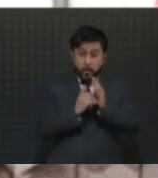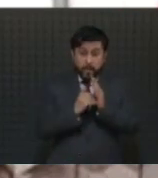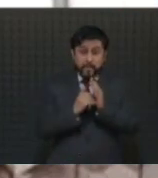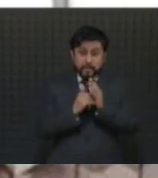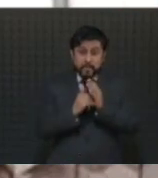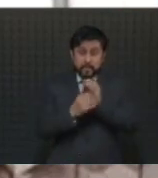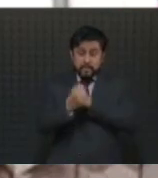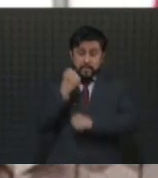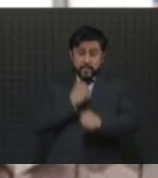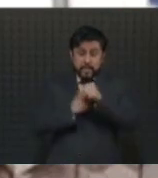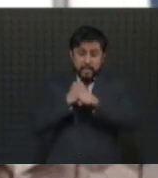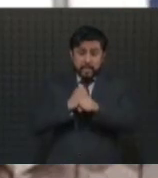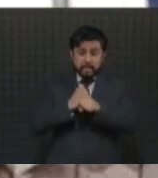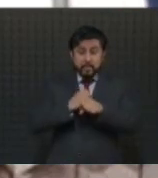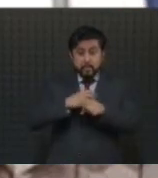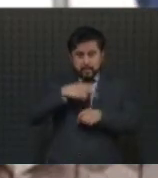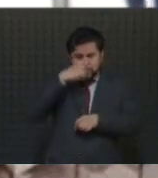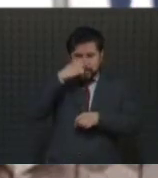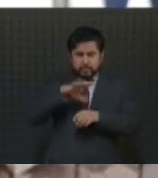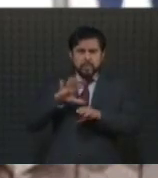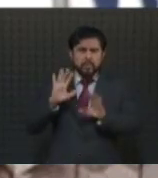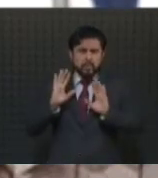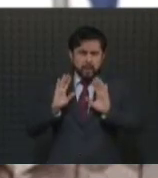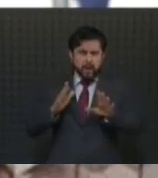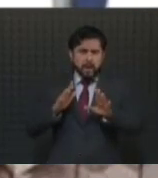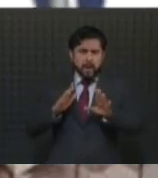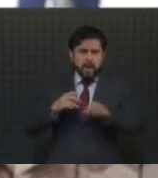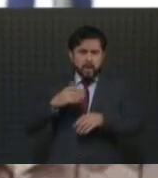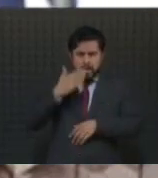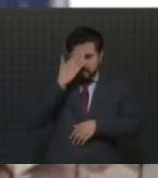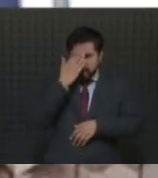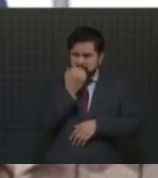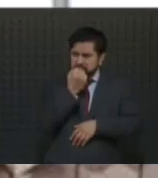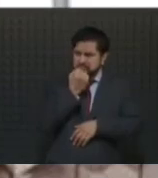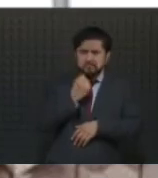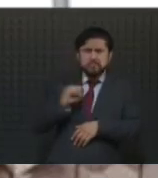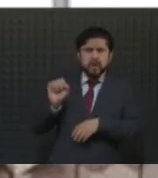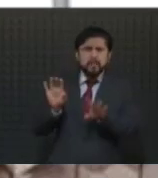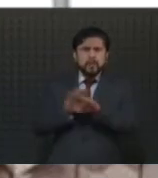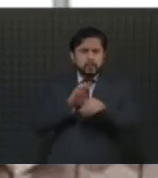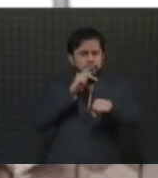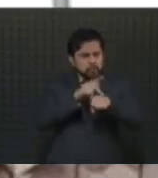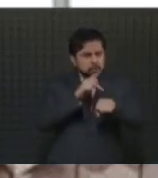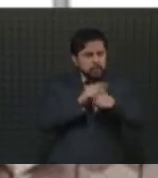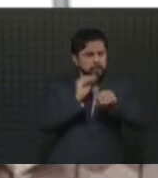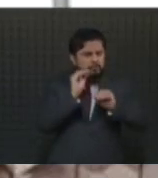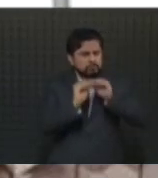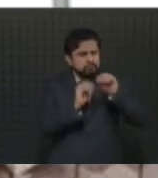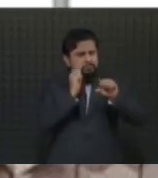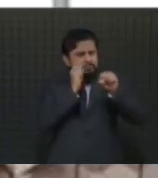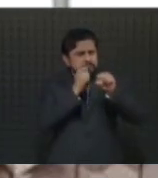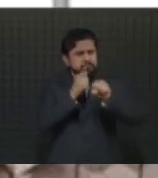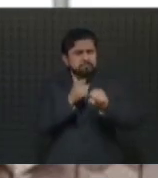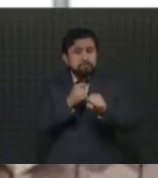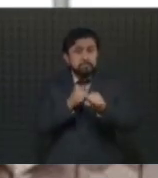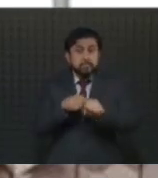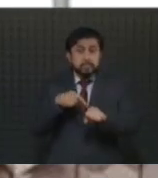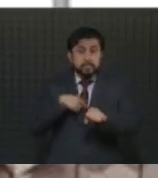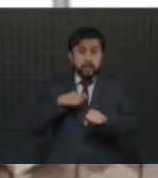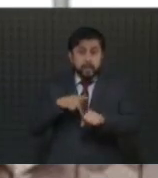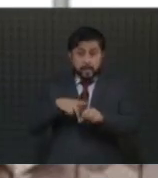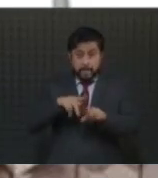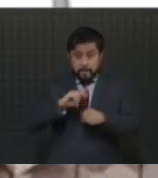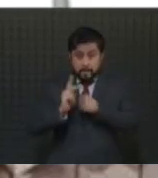es la talla directa en piedra. Somos un pueblo que desde las primeras civilizaciones,